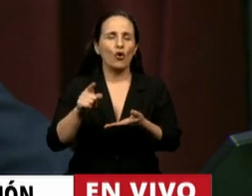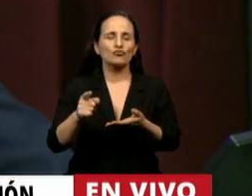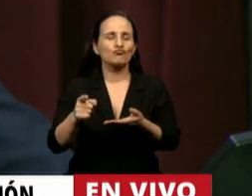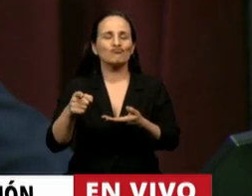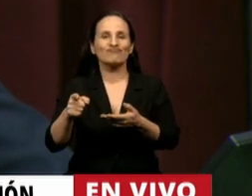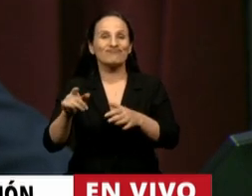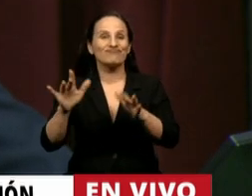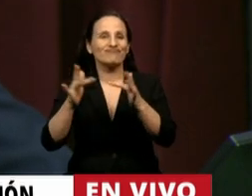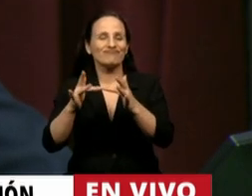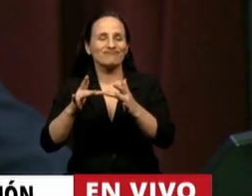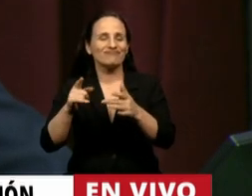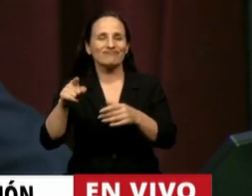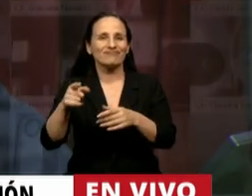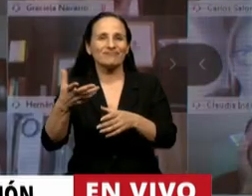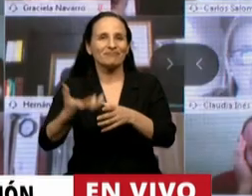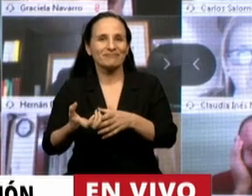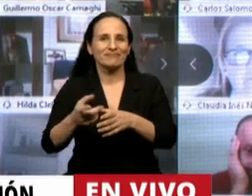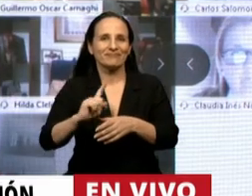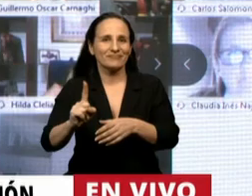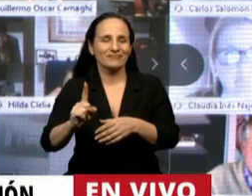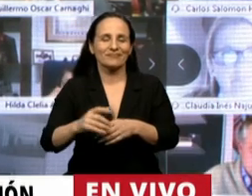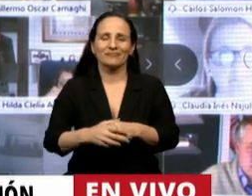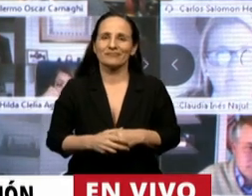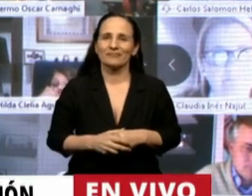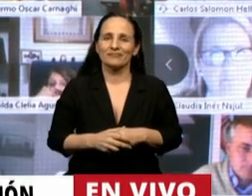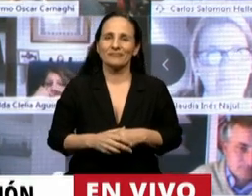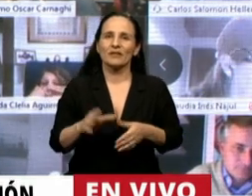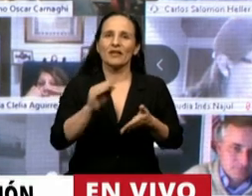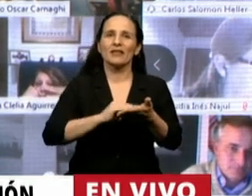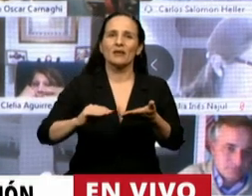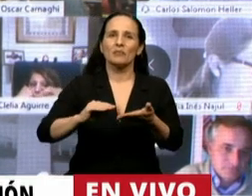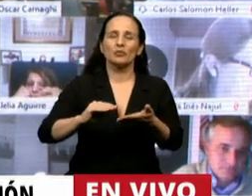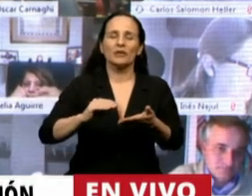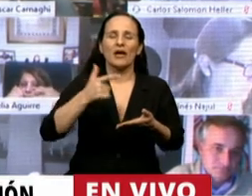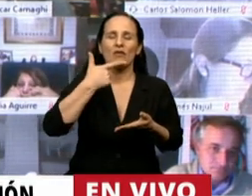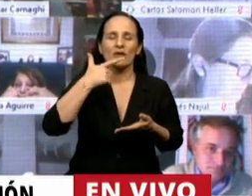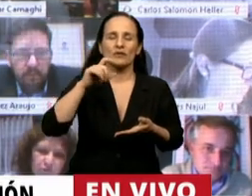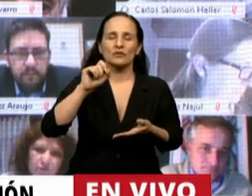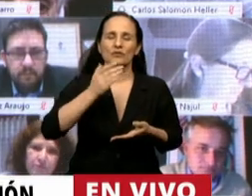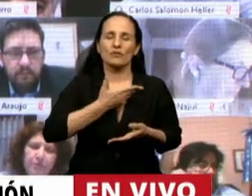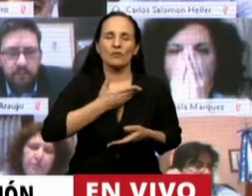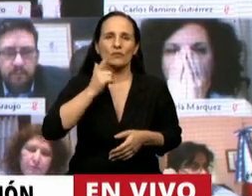sistema no les leyó el voto diputada Sofía bram